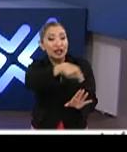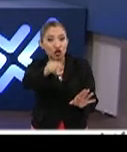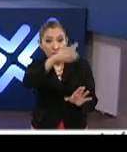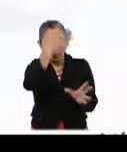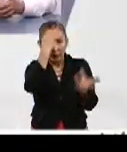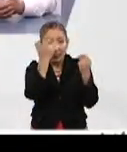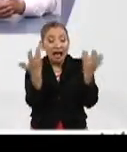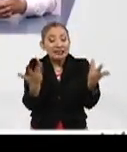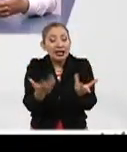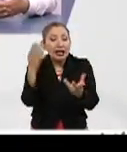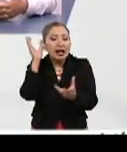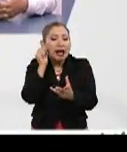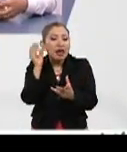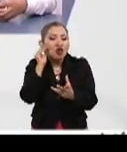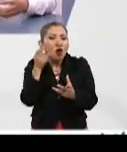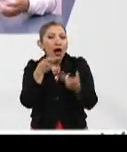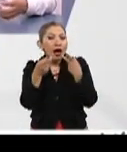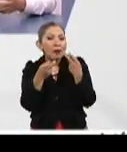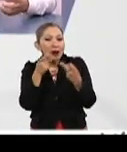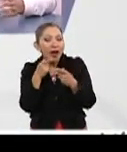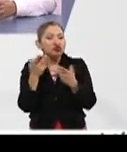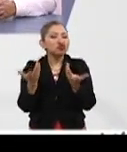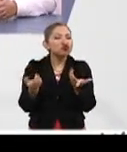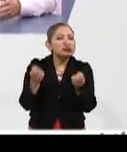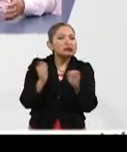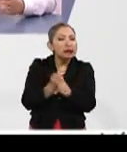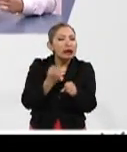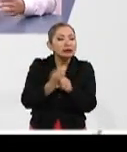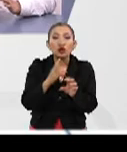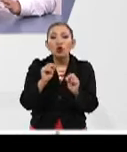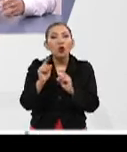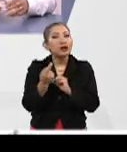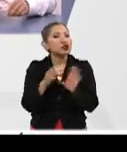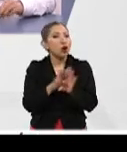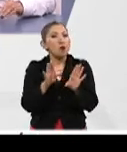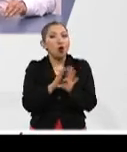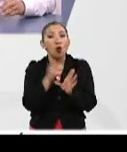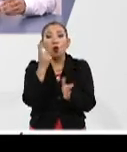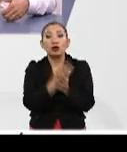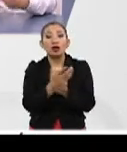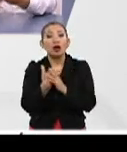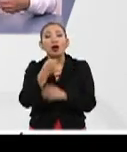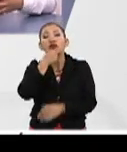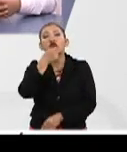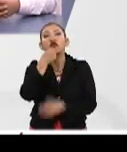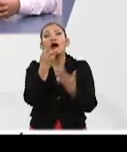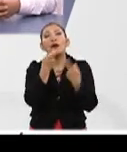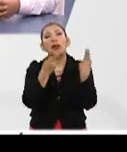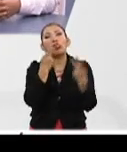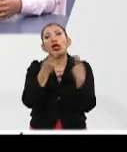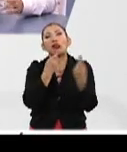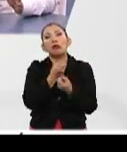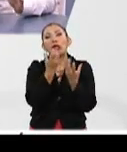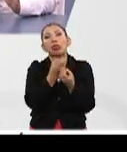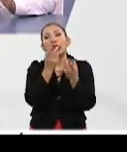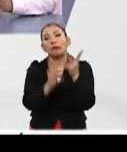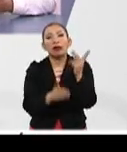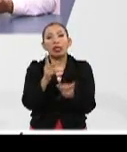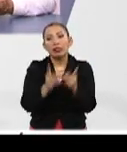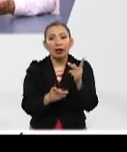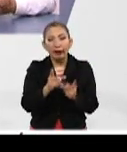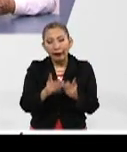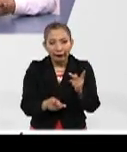a hacer radio. Digamos que no se tratará como de simplemente abrirles el micro y tener, digamos, un